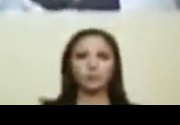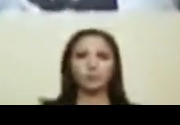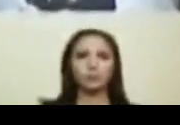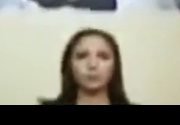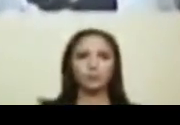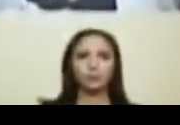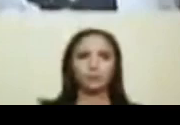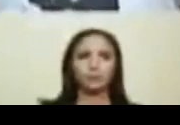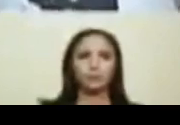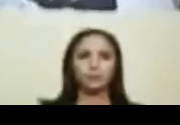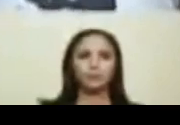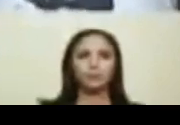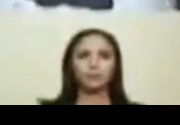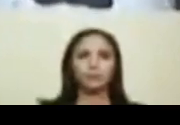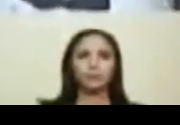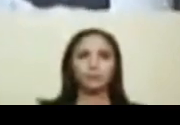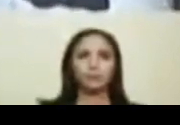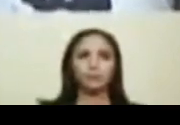necesitamos